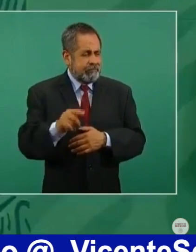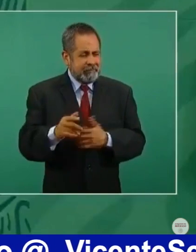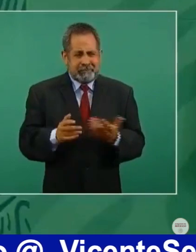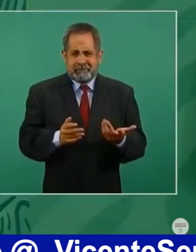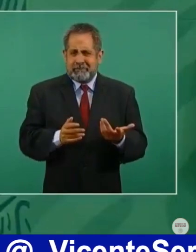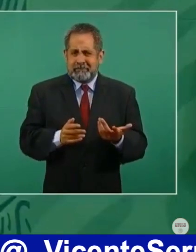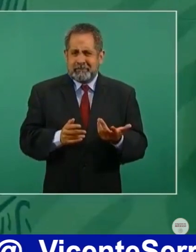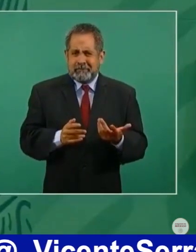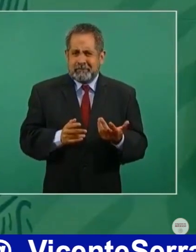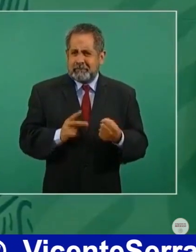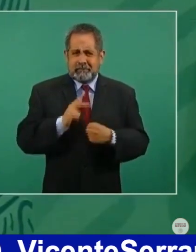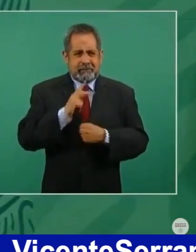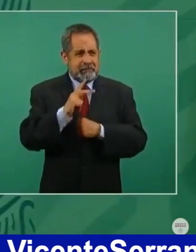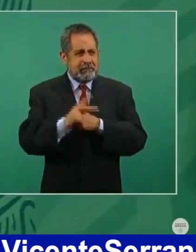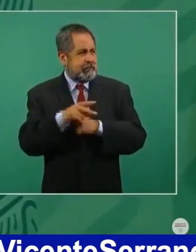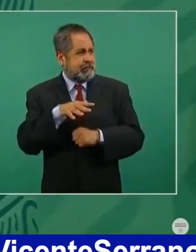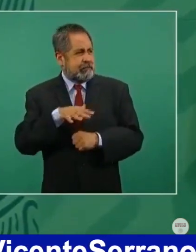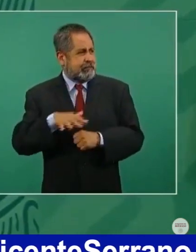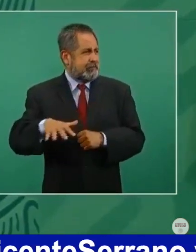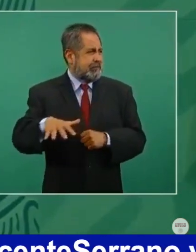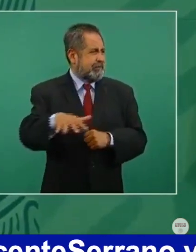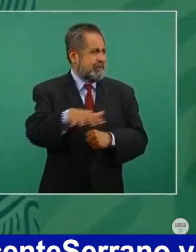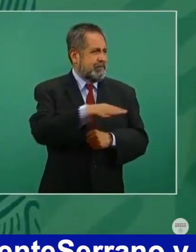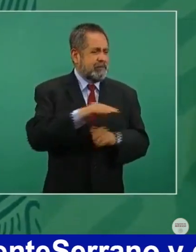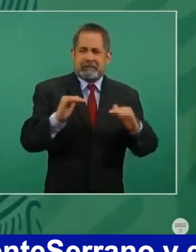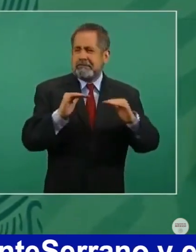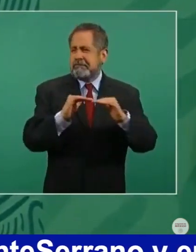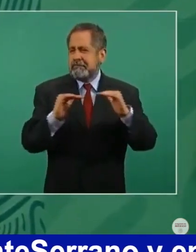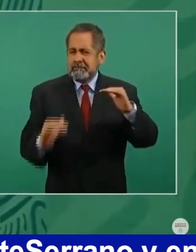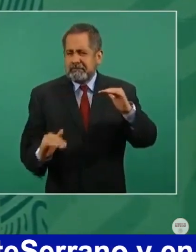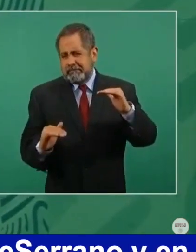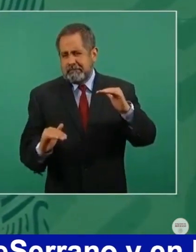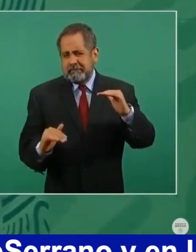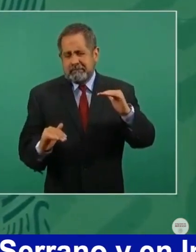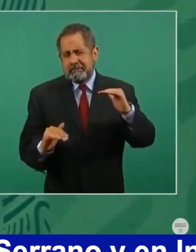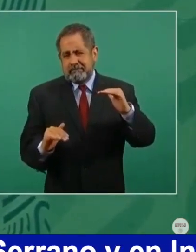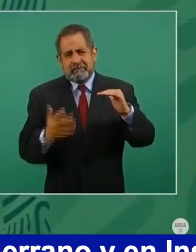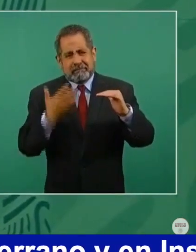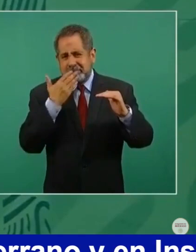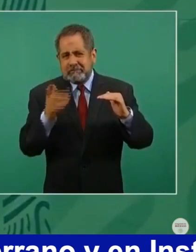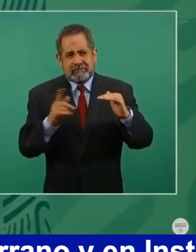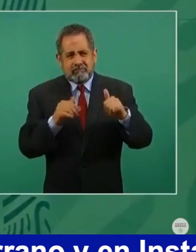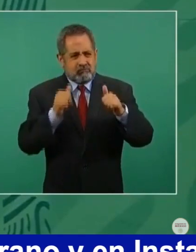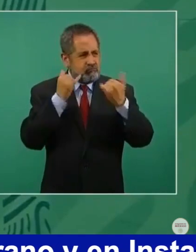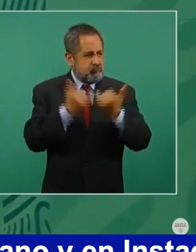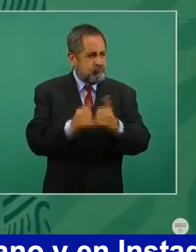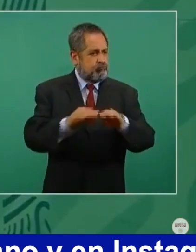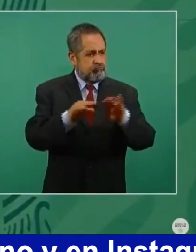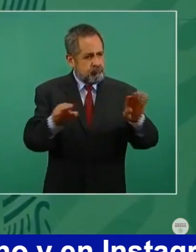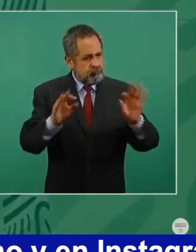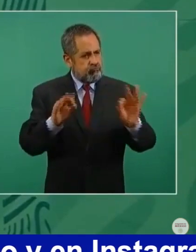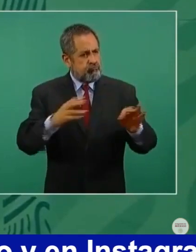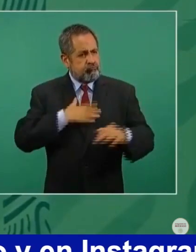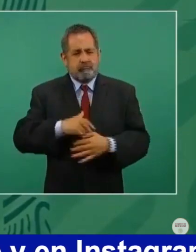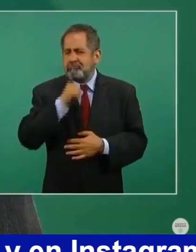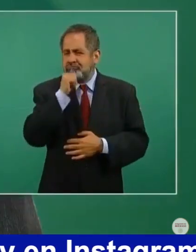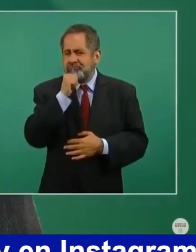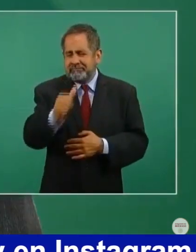visto un país con tanta desigualdad como el nuestro.